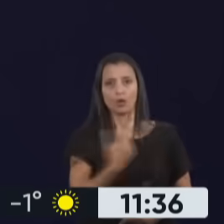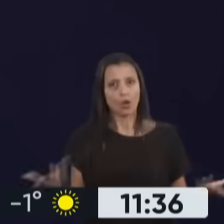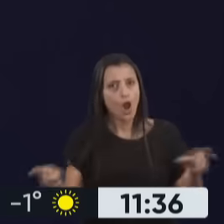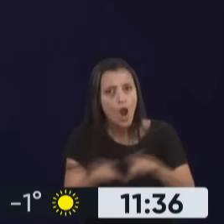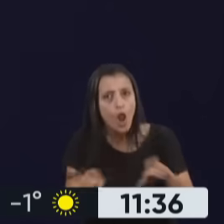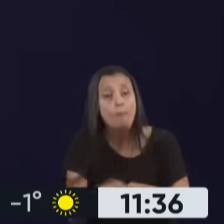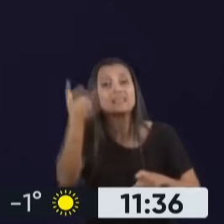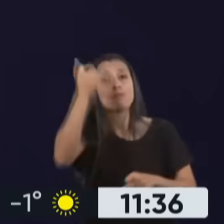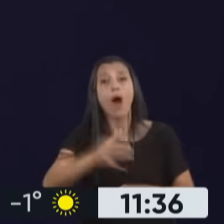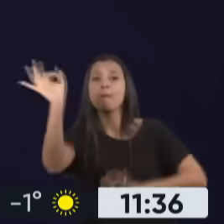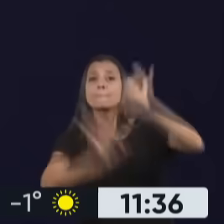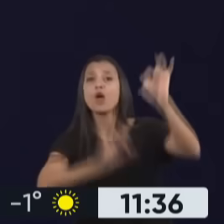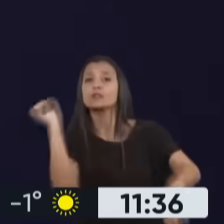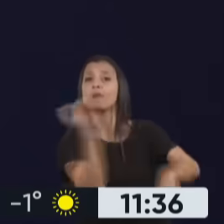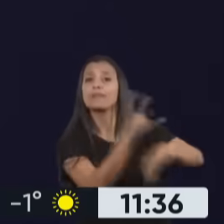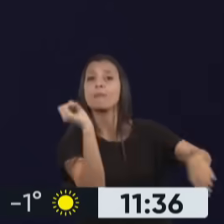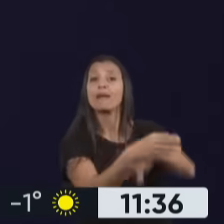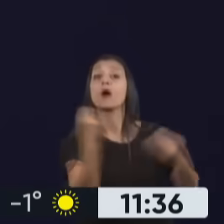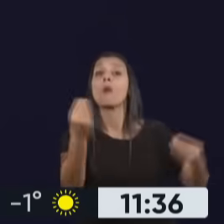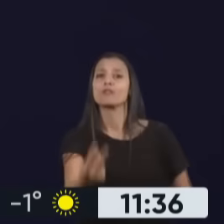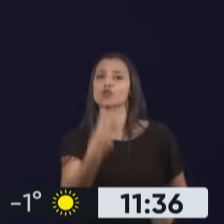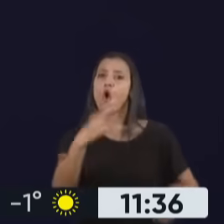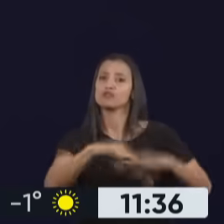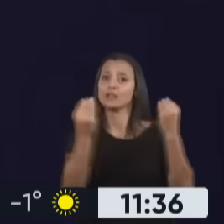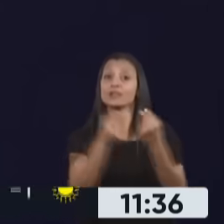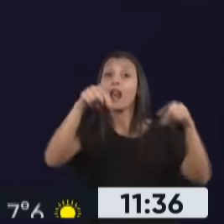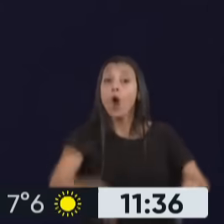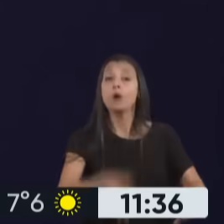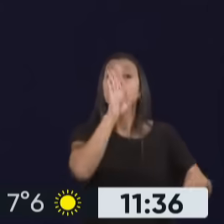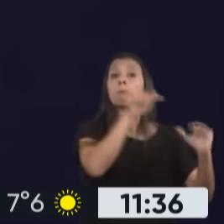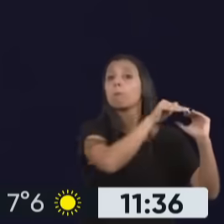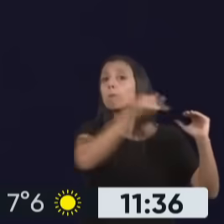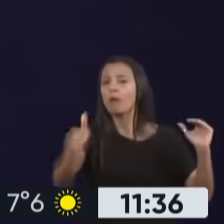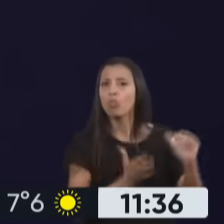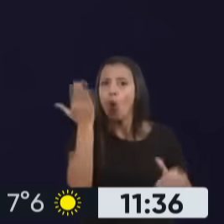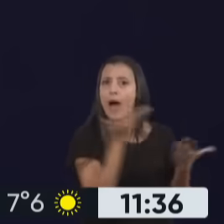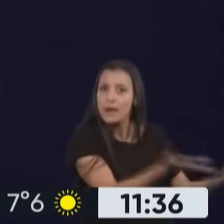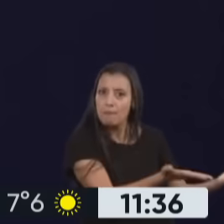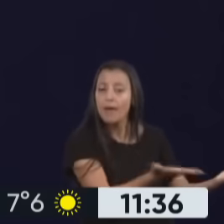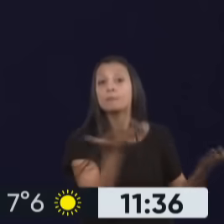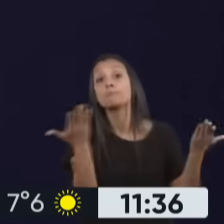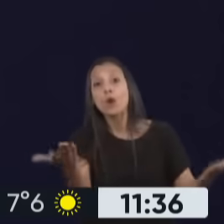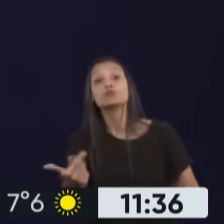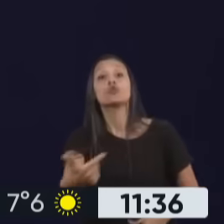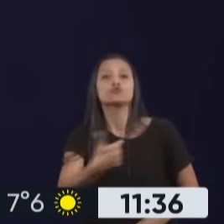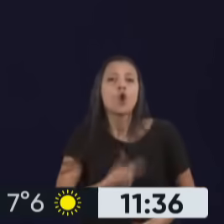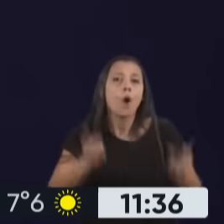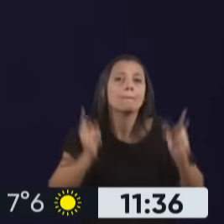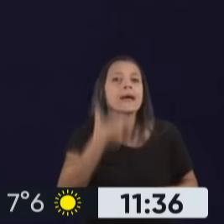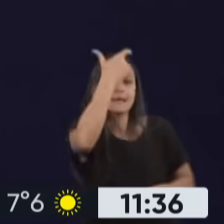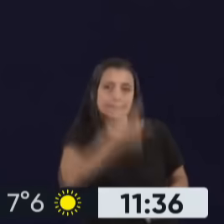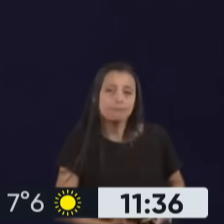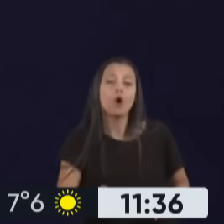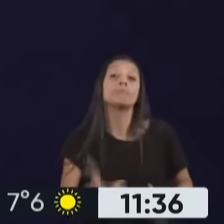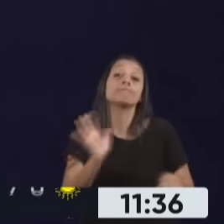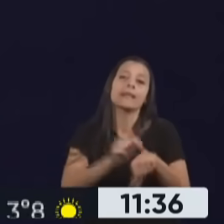los 11 proyectos presentados en diputados por el Poder Ejecutivo que hoy están sin tratamiento y a los que me voy a dedicar